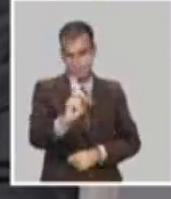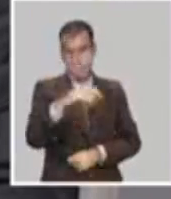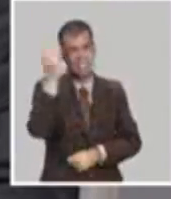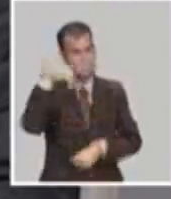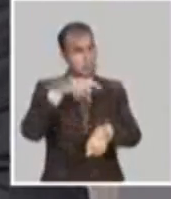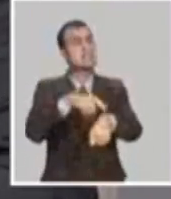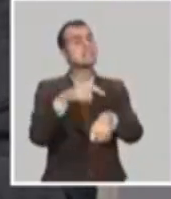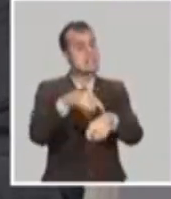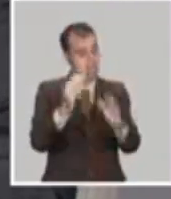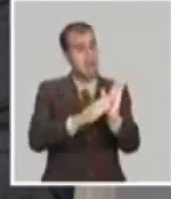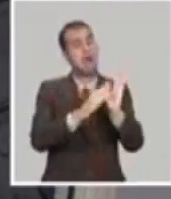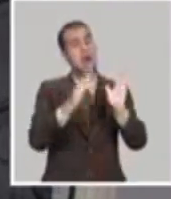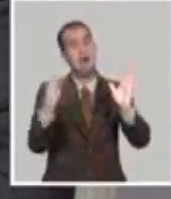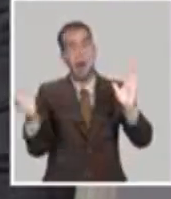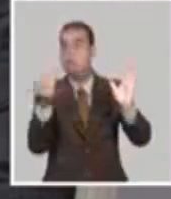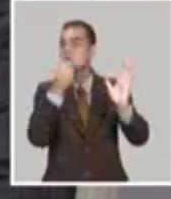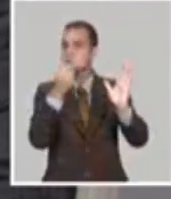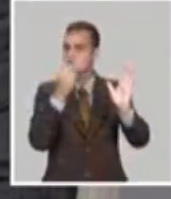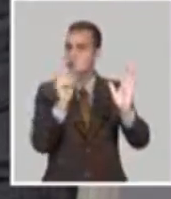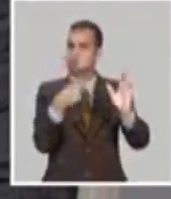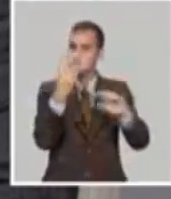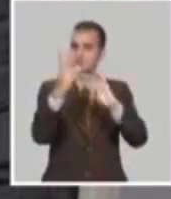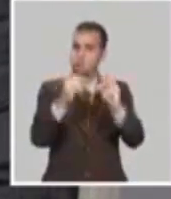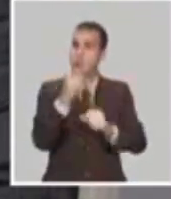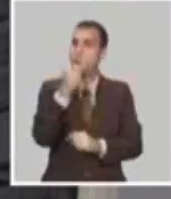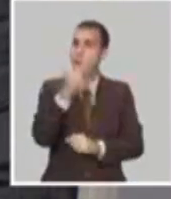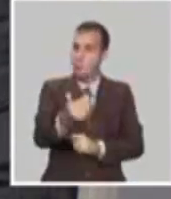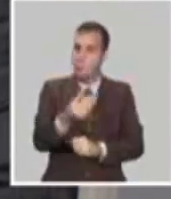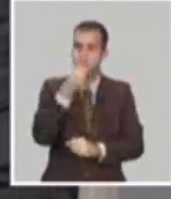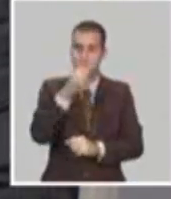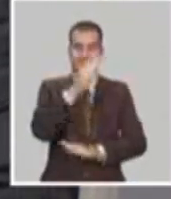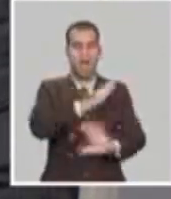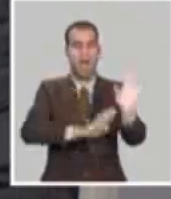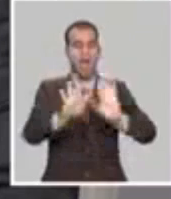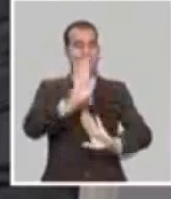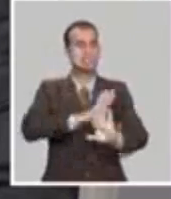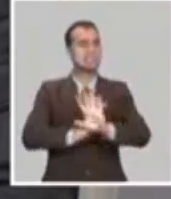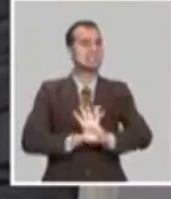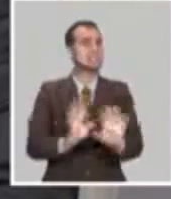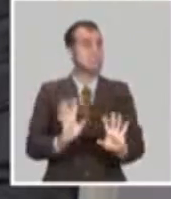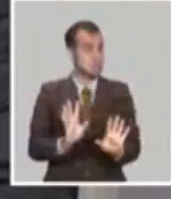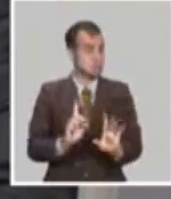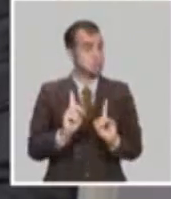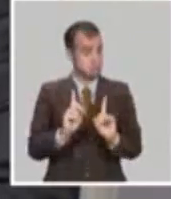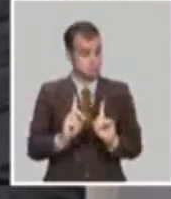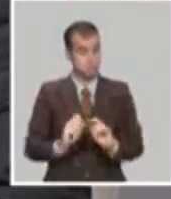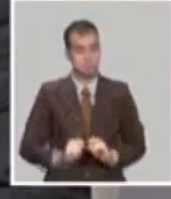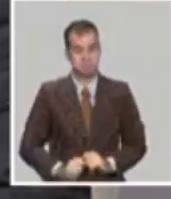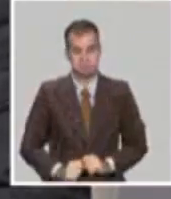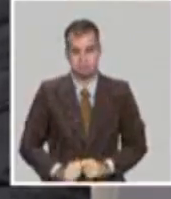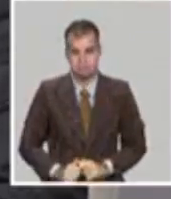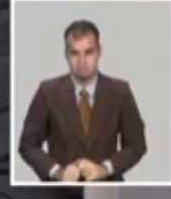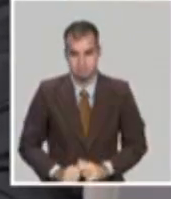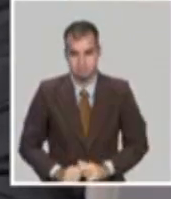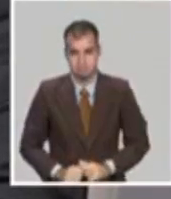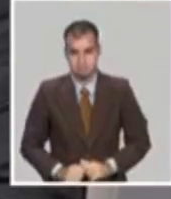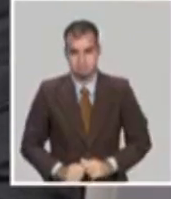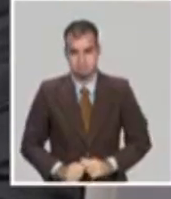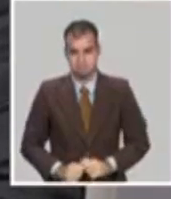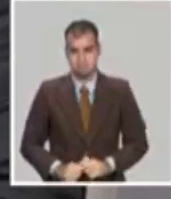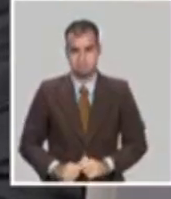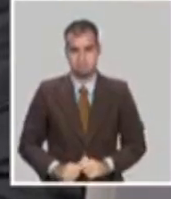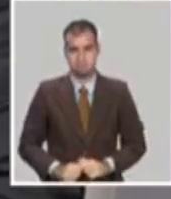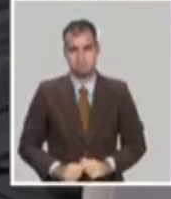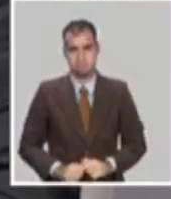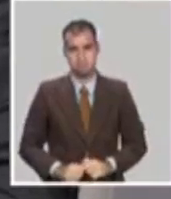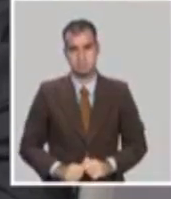de un tiempo para nosotros poder tener un resultado en el tiempo. Y finalmente, a pesar de ser